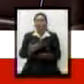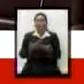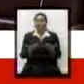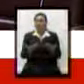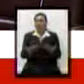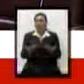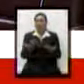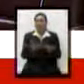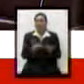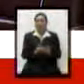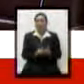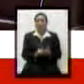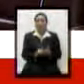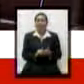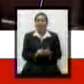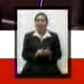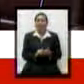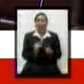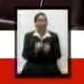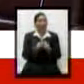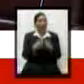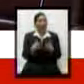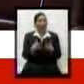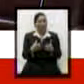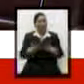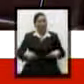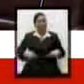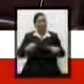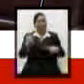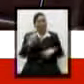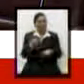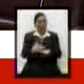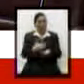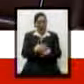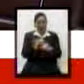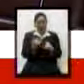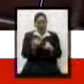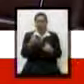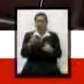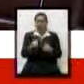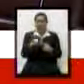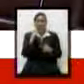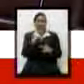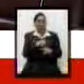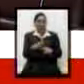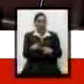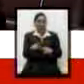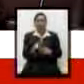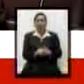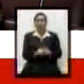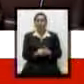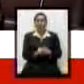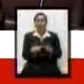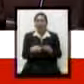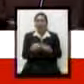son insumos con grandes ventajas comparativas para el desarrollo industrial de los CETICOS. Por ello, señor presidente,